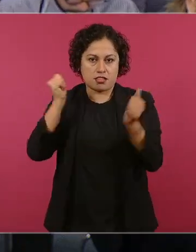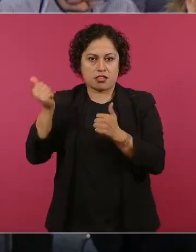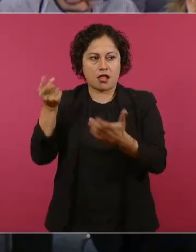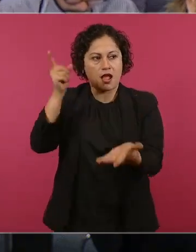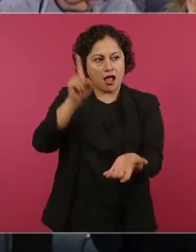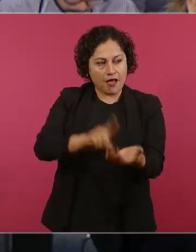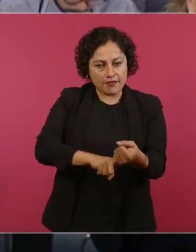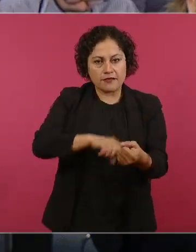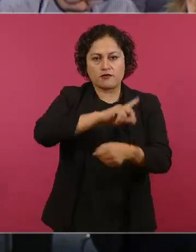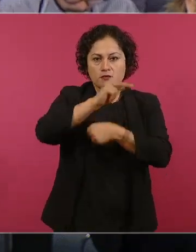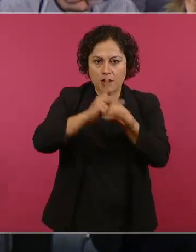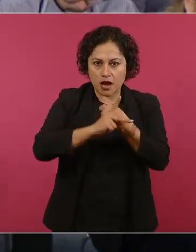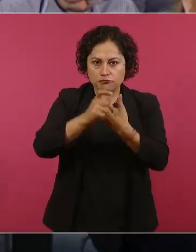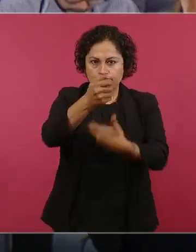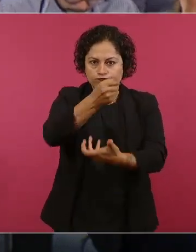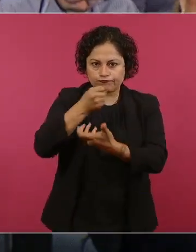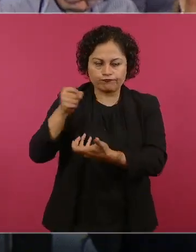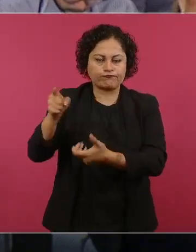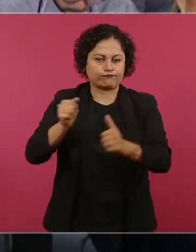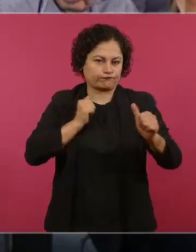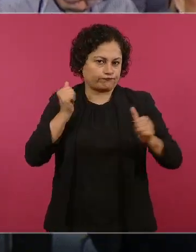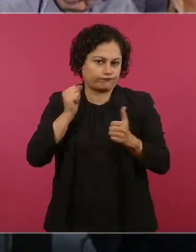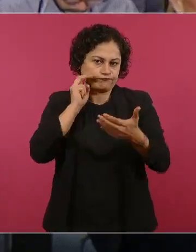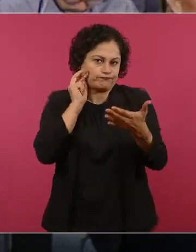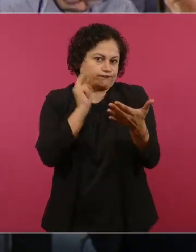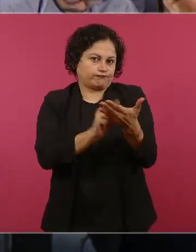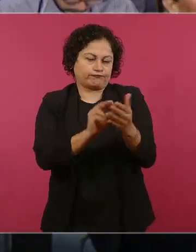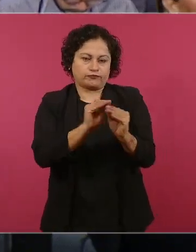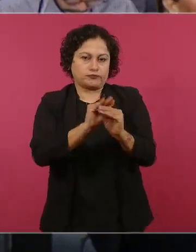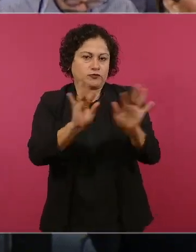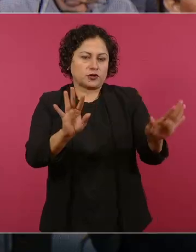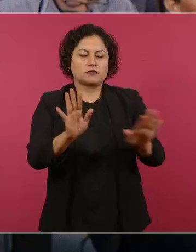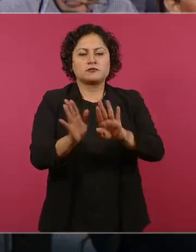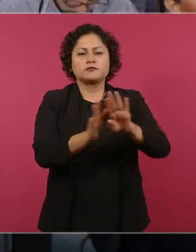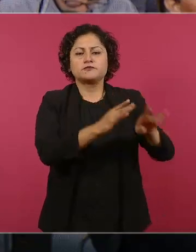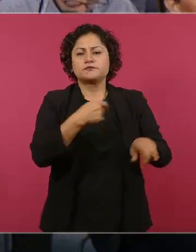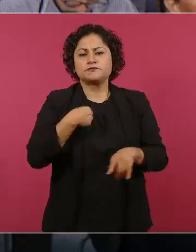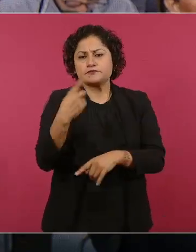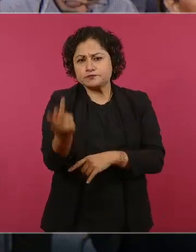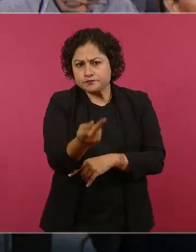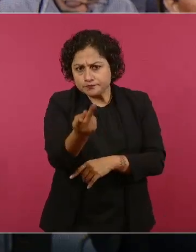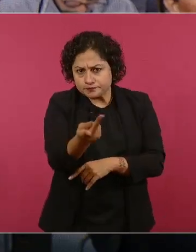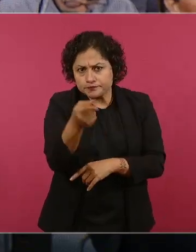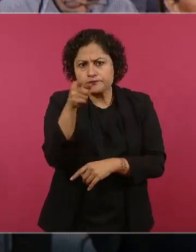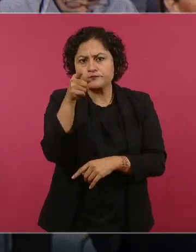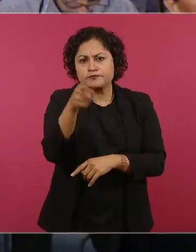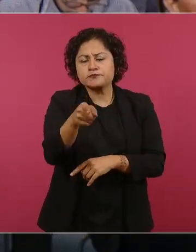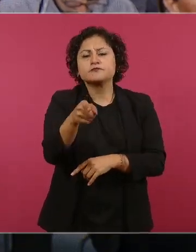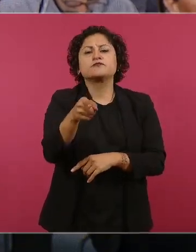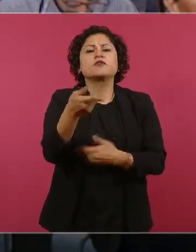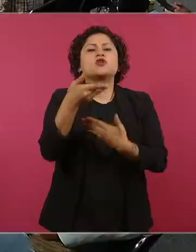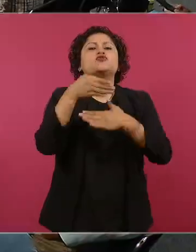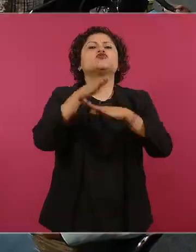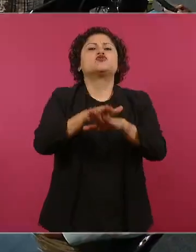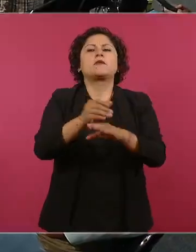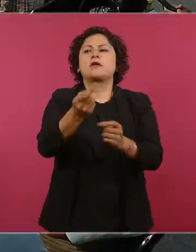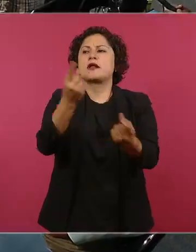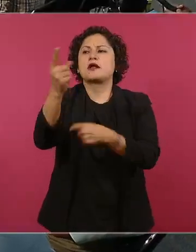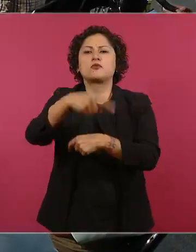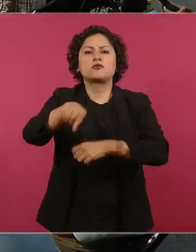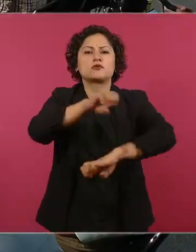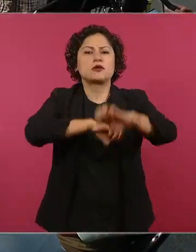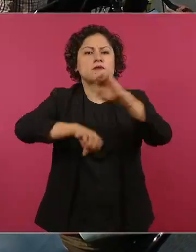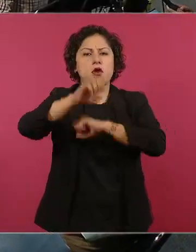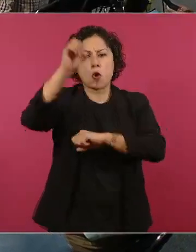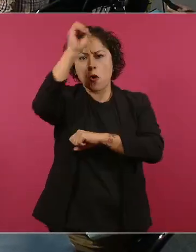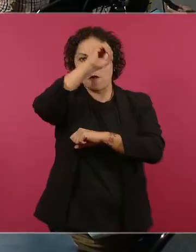económicos. Preguntarle, presidente, sobre esta visión que tienen todavía algunos empresarios, muy lamentable, que es